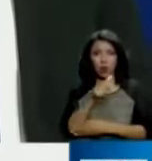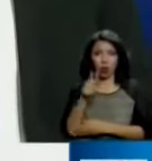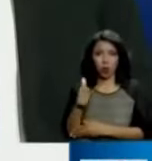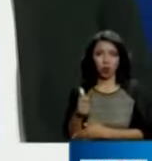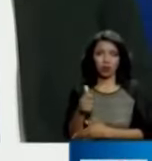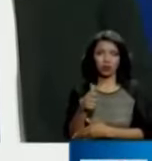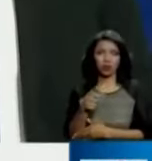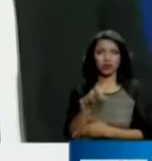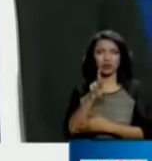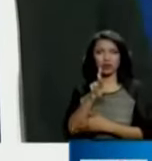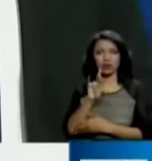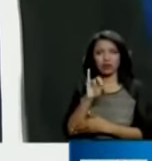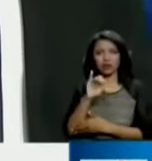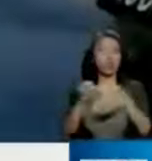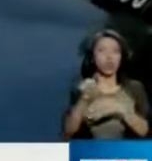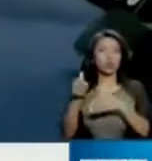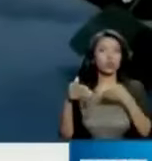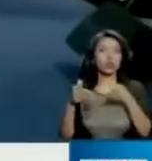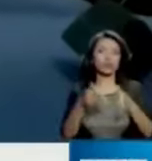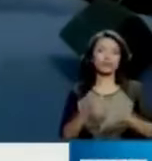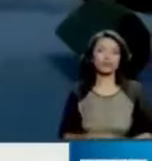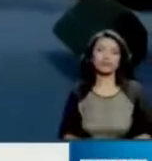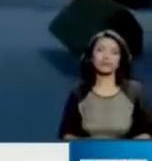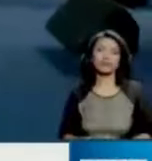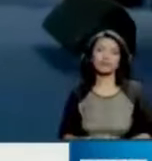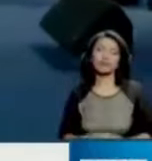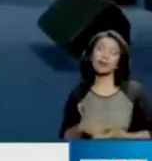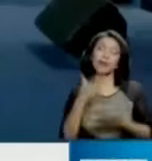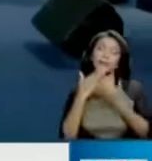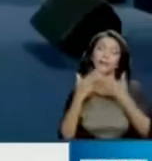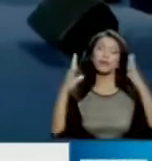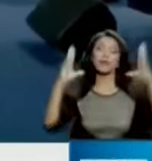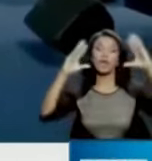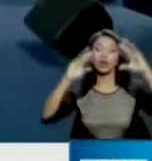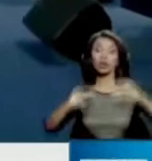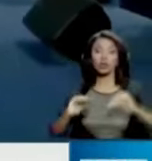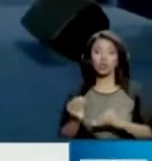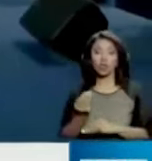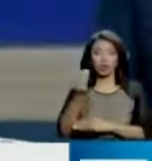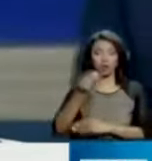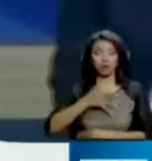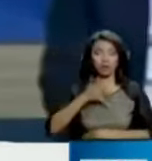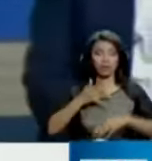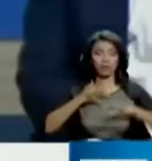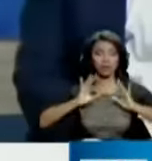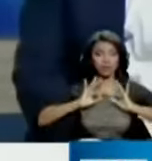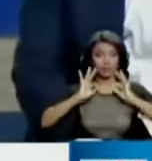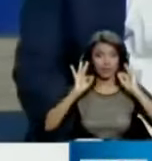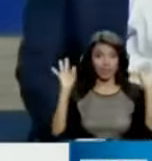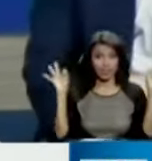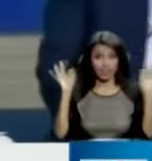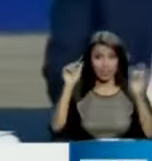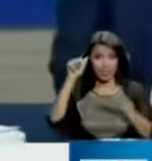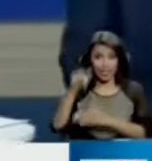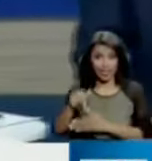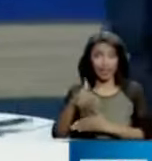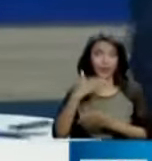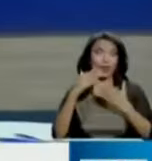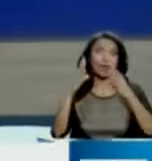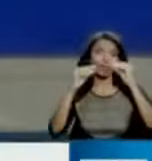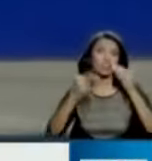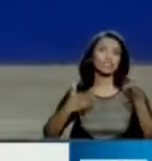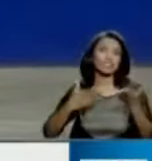anteriormente, el señor Torrijos, que también, es decir, estuvo frente a los tribunales por actos de corrupción y